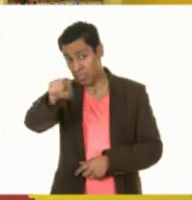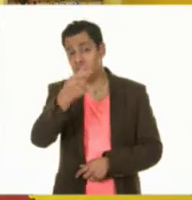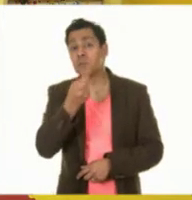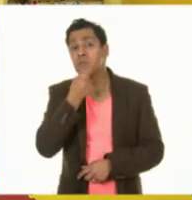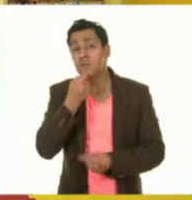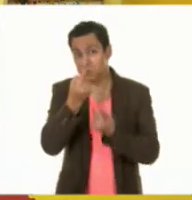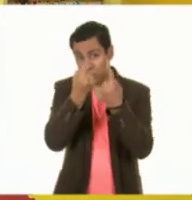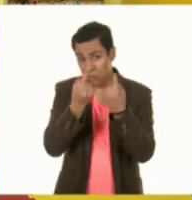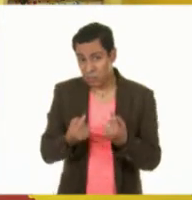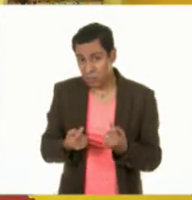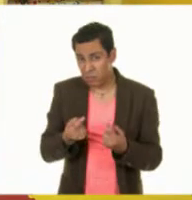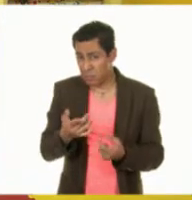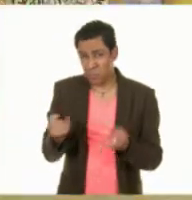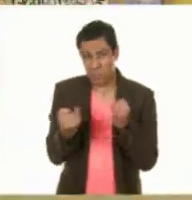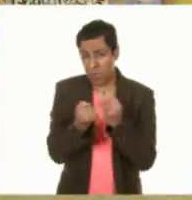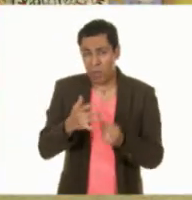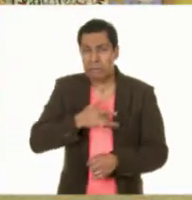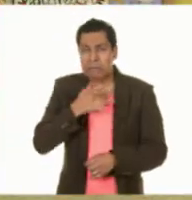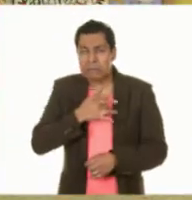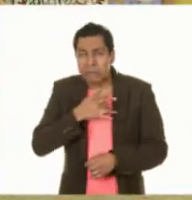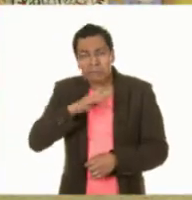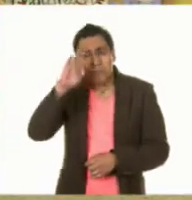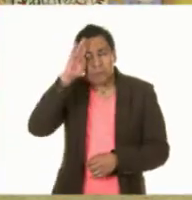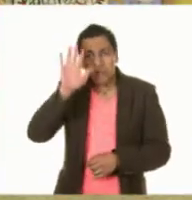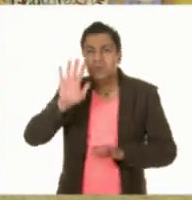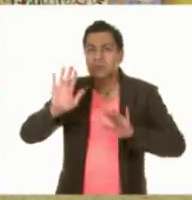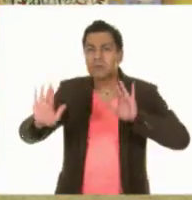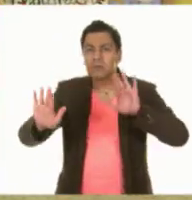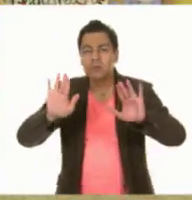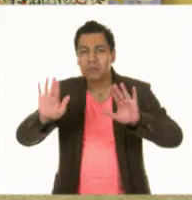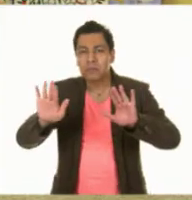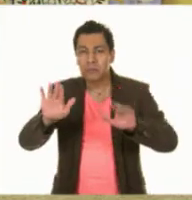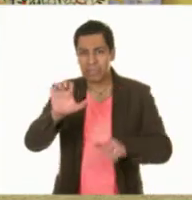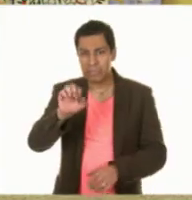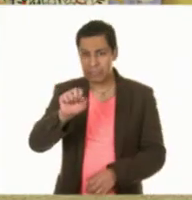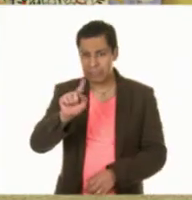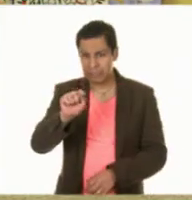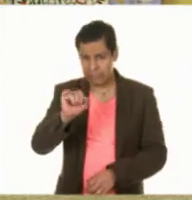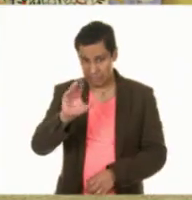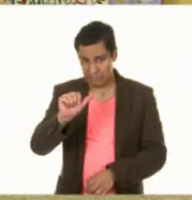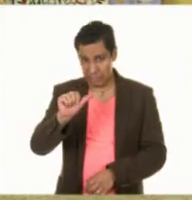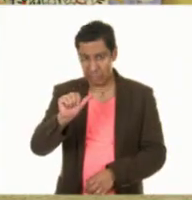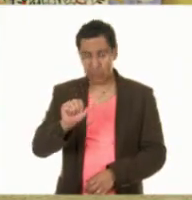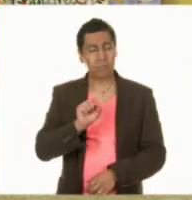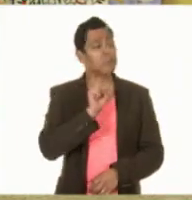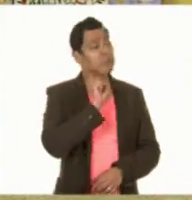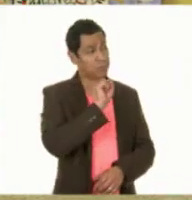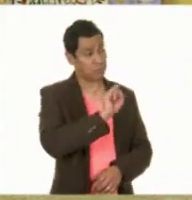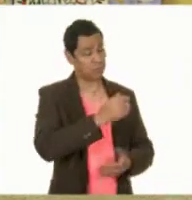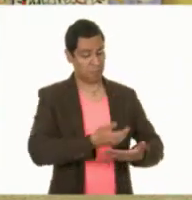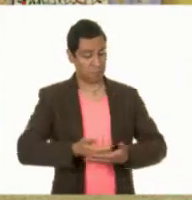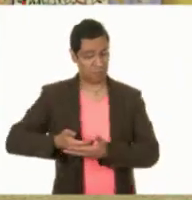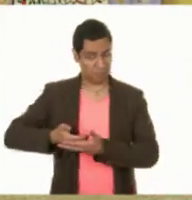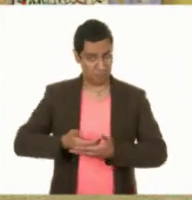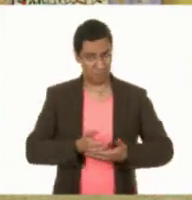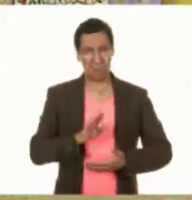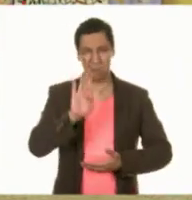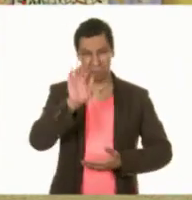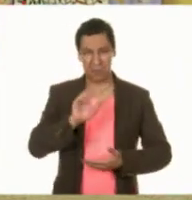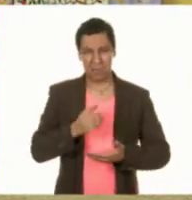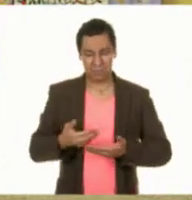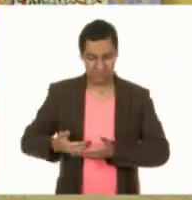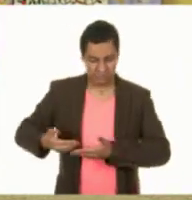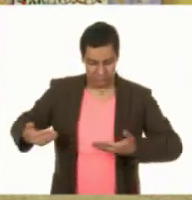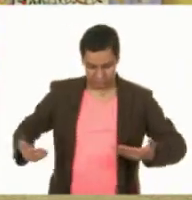una percepción estética? Pues fíjate que sí. Los bebés nacen con una pequeña idea, la cual